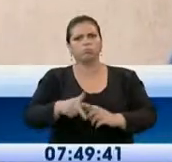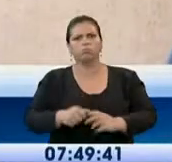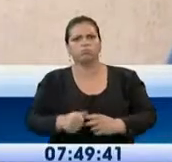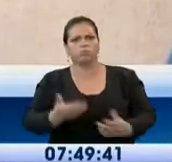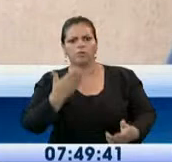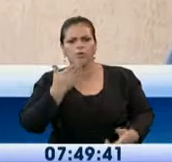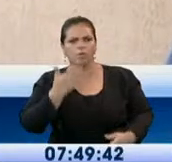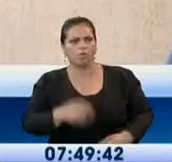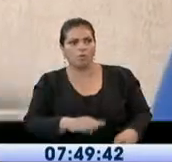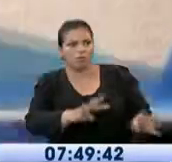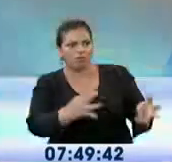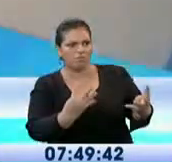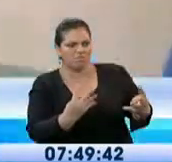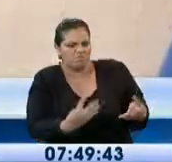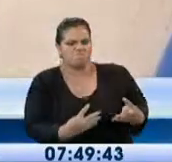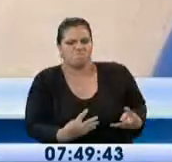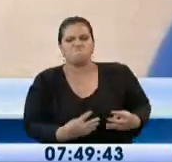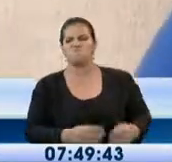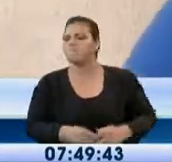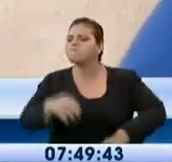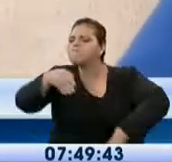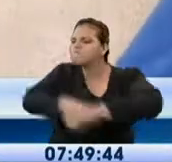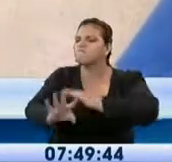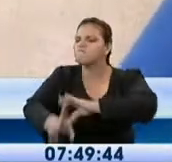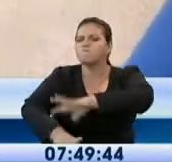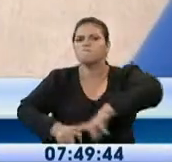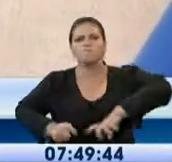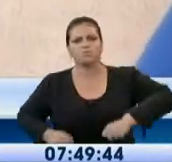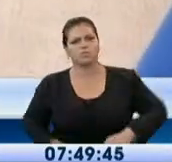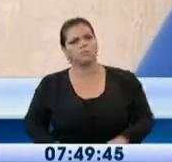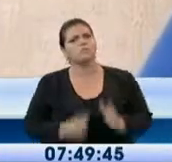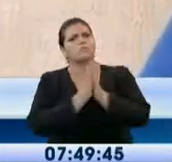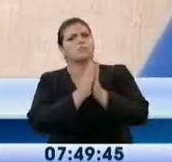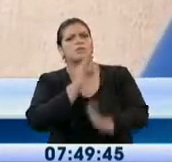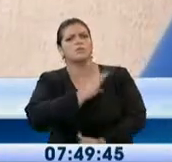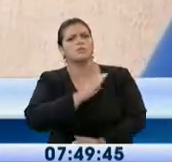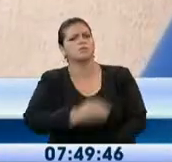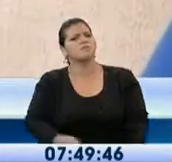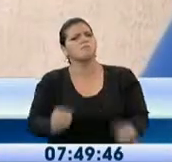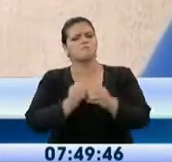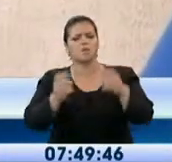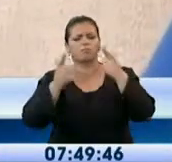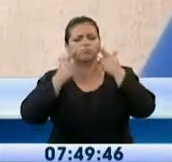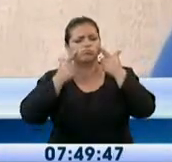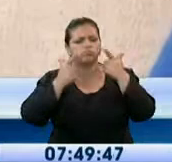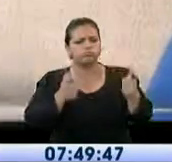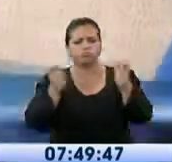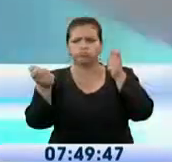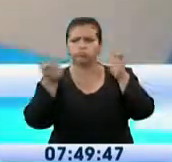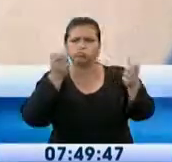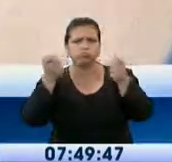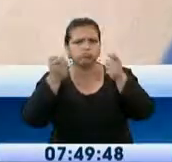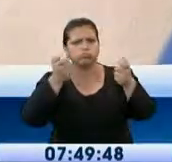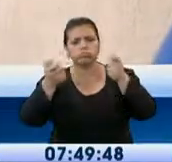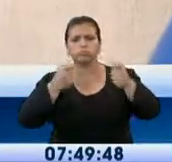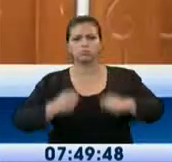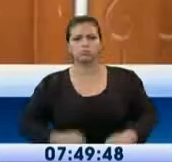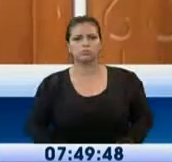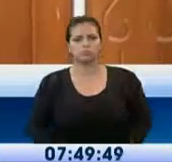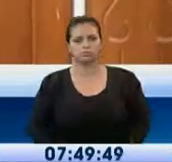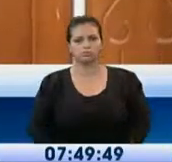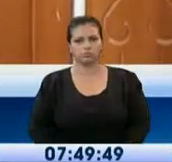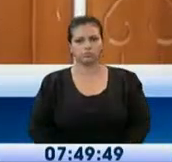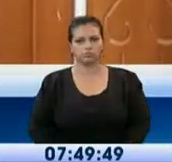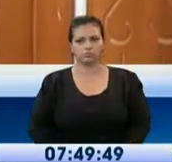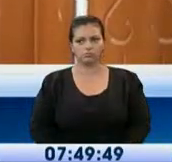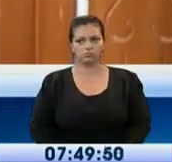un poquito más, que los policías hagan un poquito más de vigilancia, de controlar.